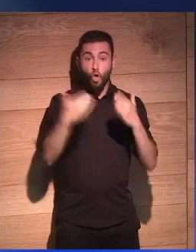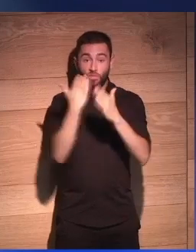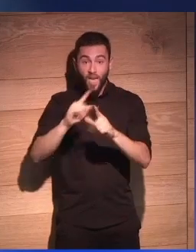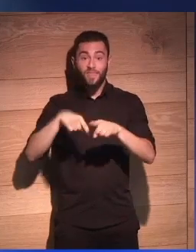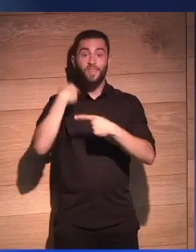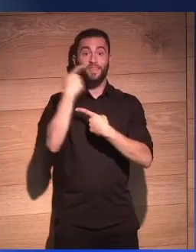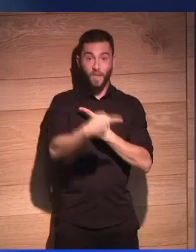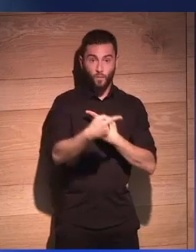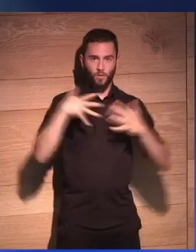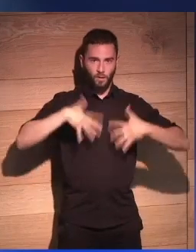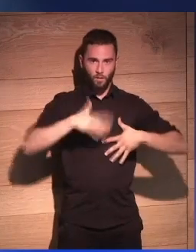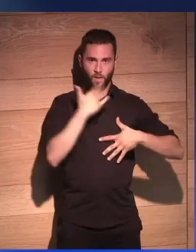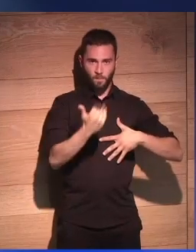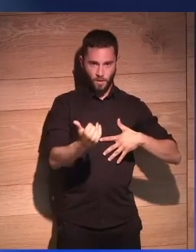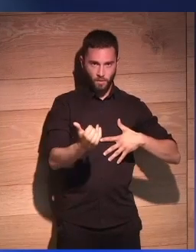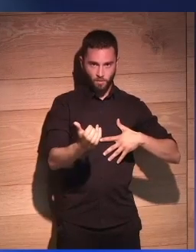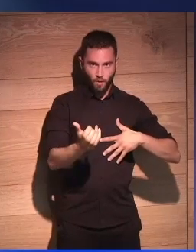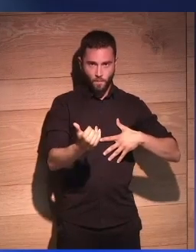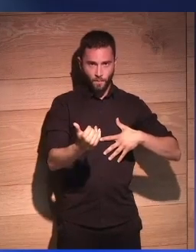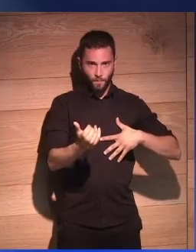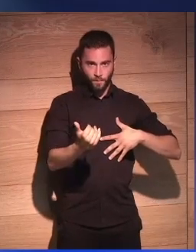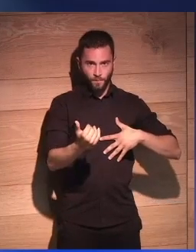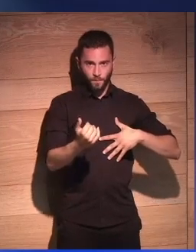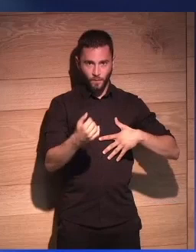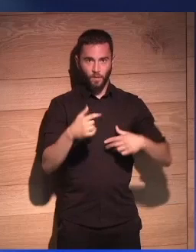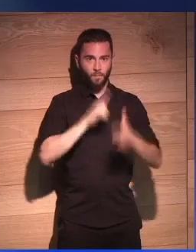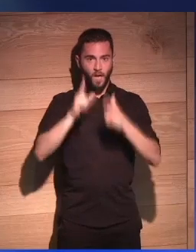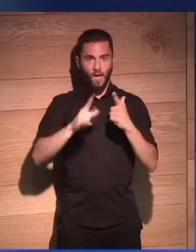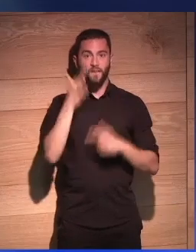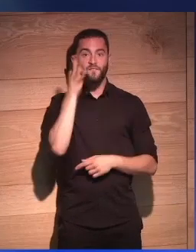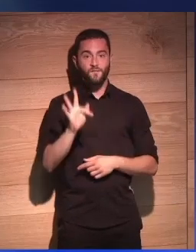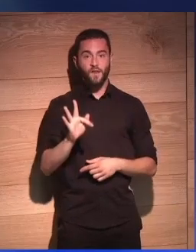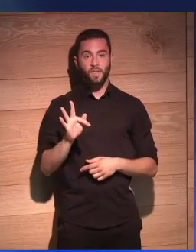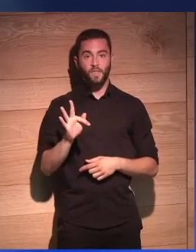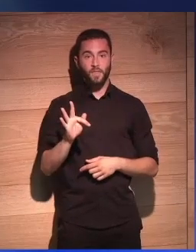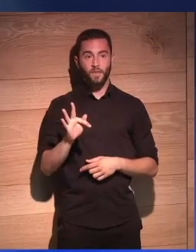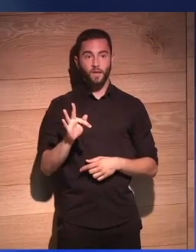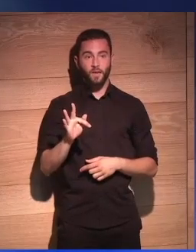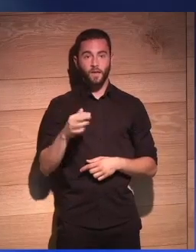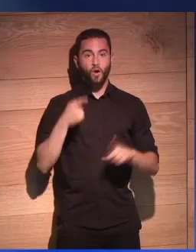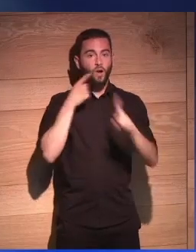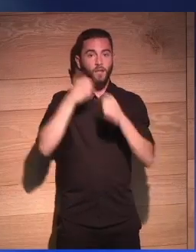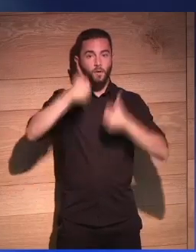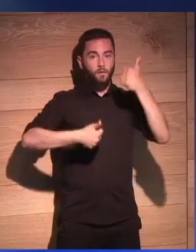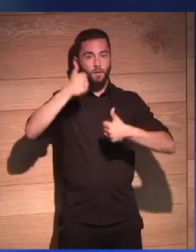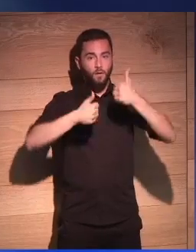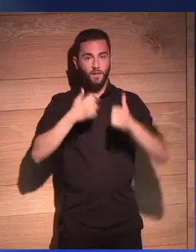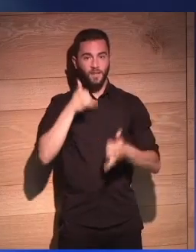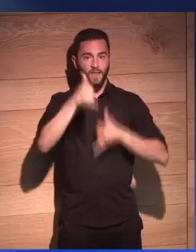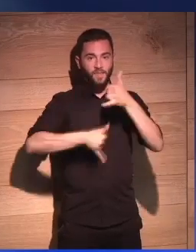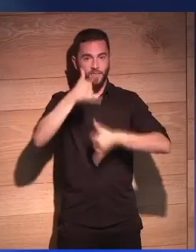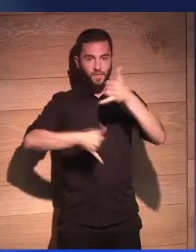tocar fondo con el traje de envejecimiento, un viaje a Francia para asistir a un campeonato de ciclismo